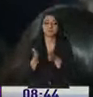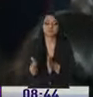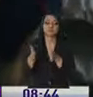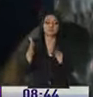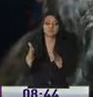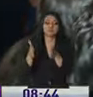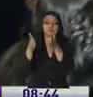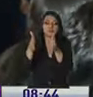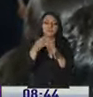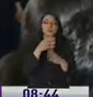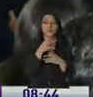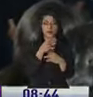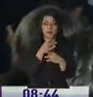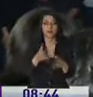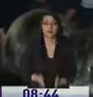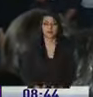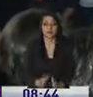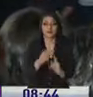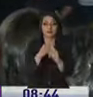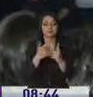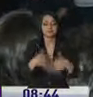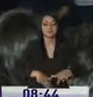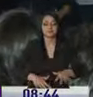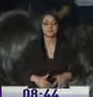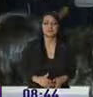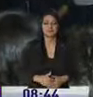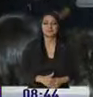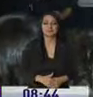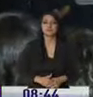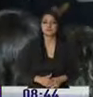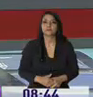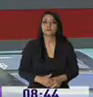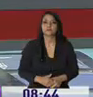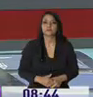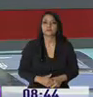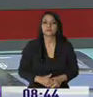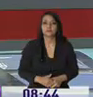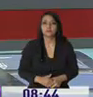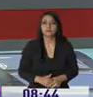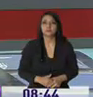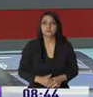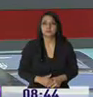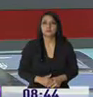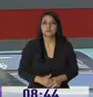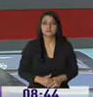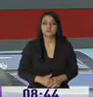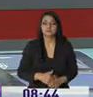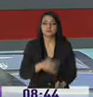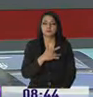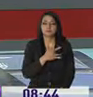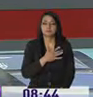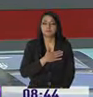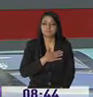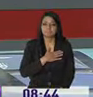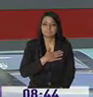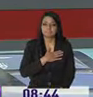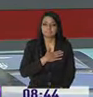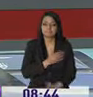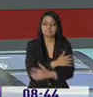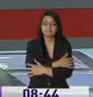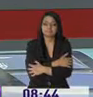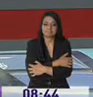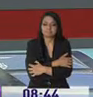donde serán sepultados. En Quito informó Adriana Rojas. Qué pena esto, ¿no? Mando un abrazo. A mí me duele mucho